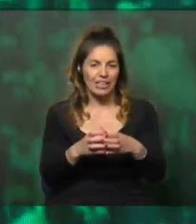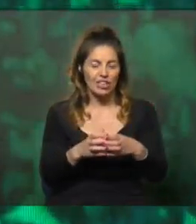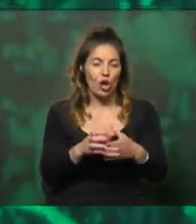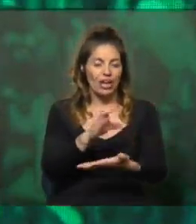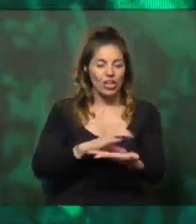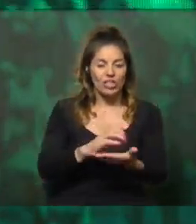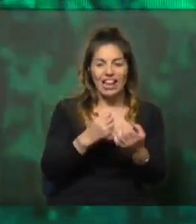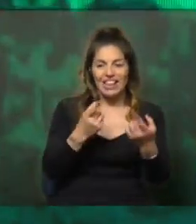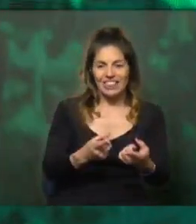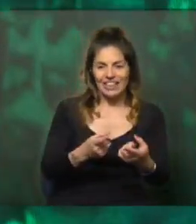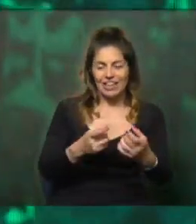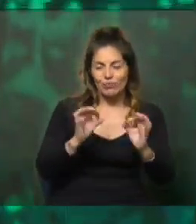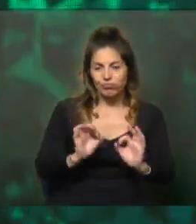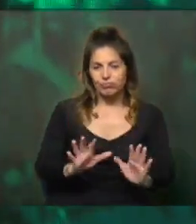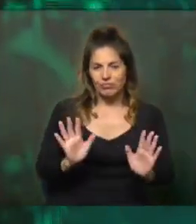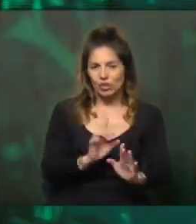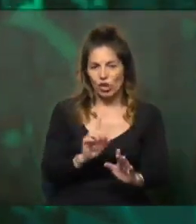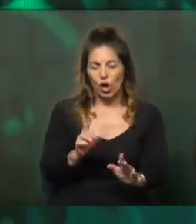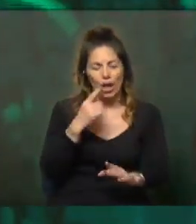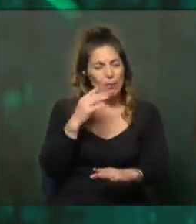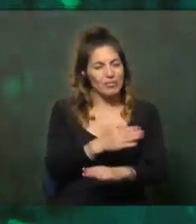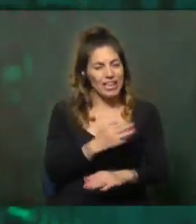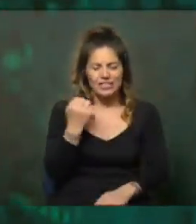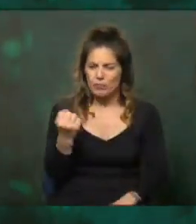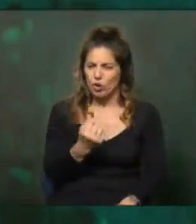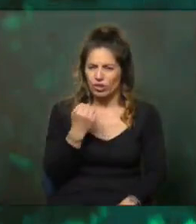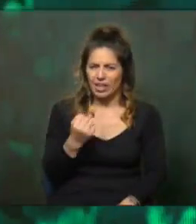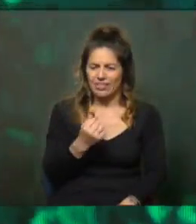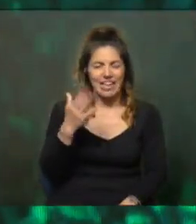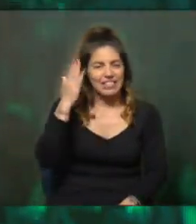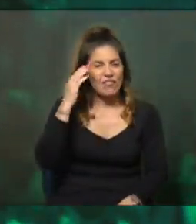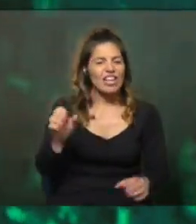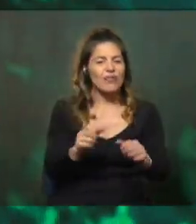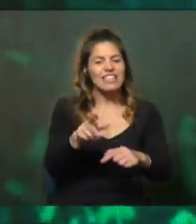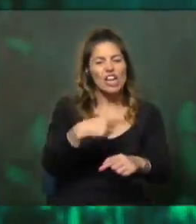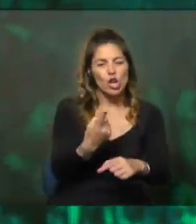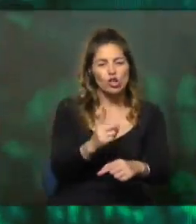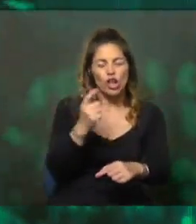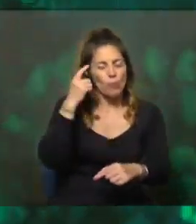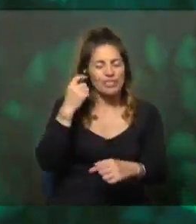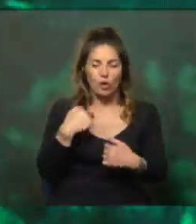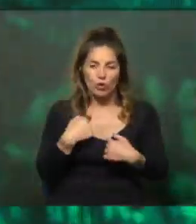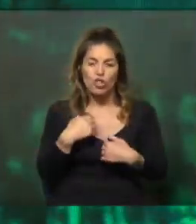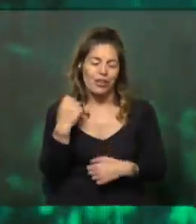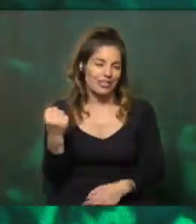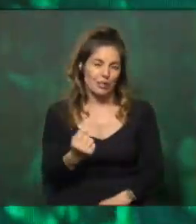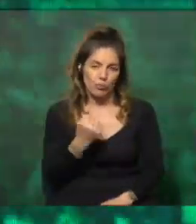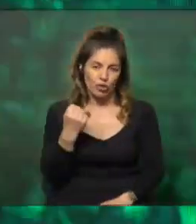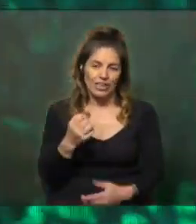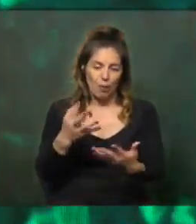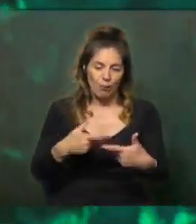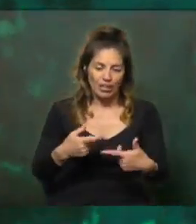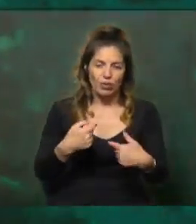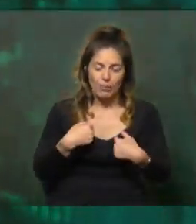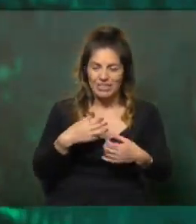cierta lectura y cierta previsibilidad la previsibilidad es muy importante eh saber lo que va a hacer el otro aunque no piense como yo es muy importante para articular mis